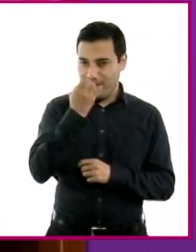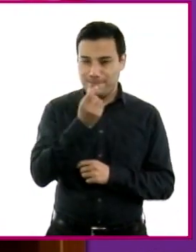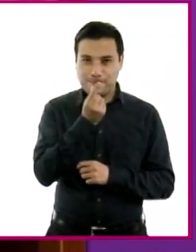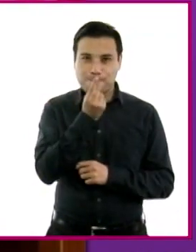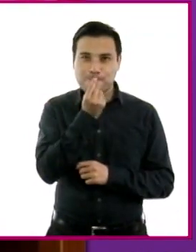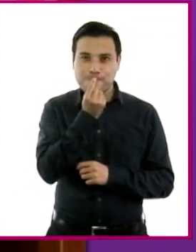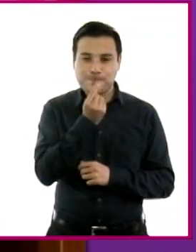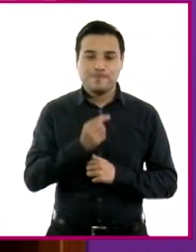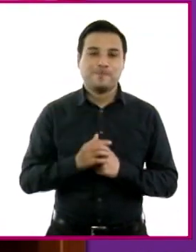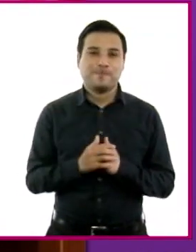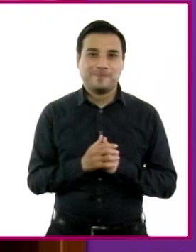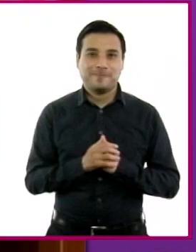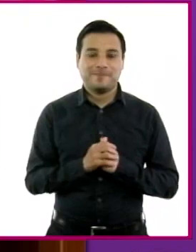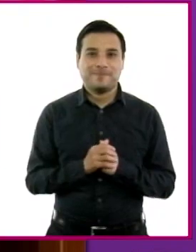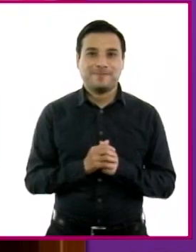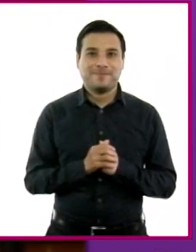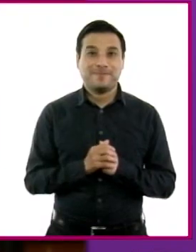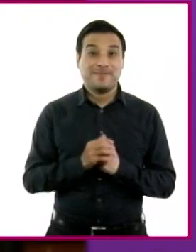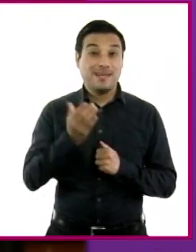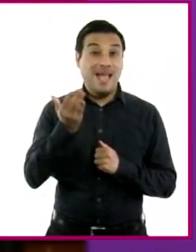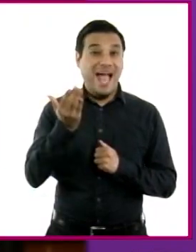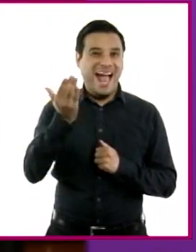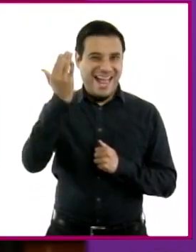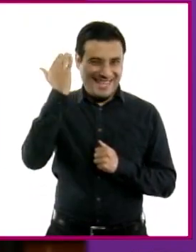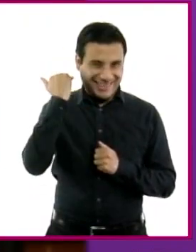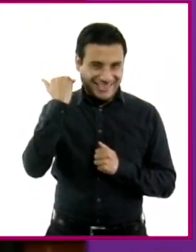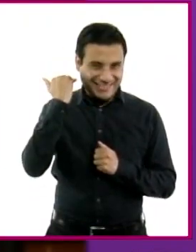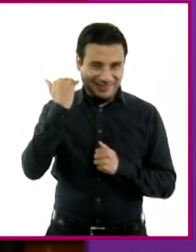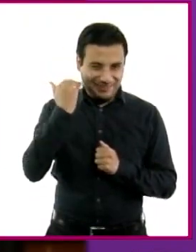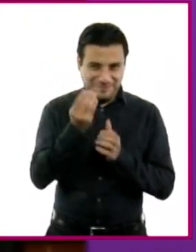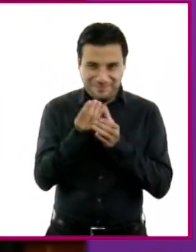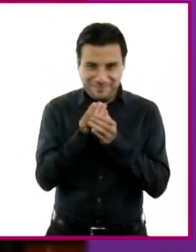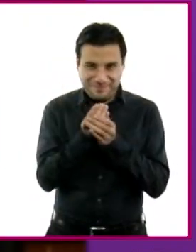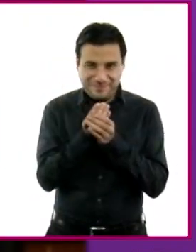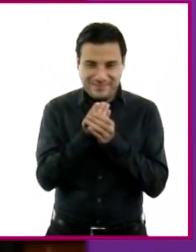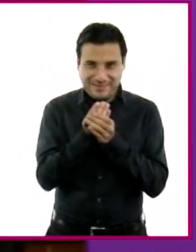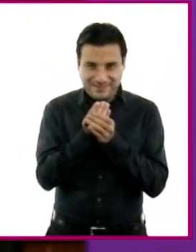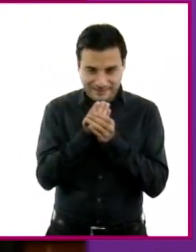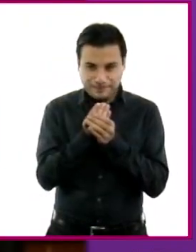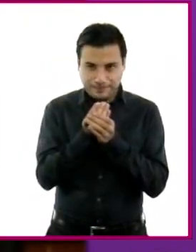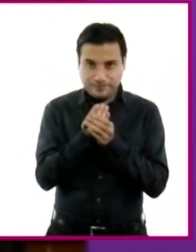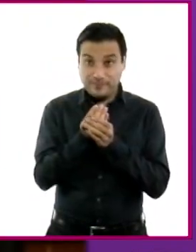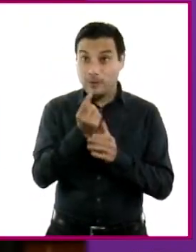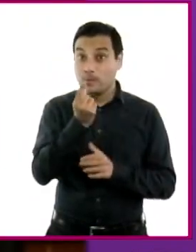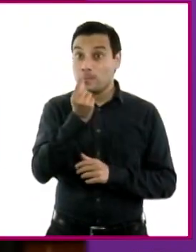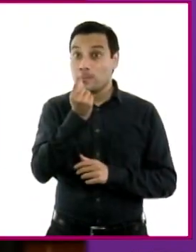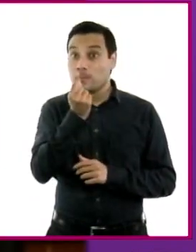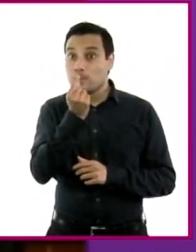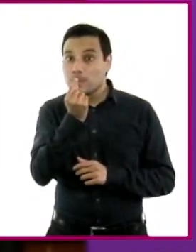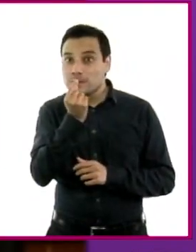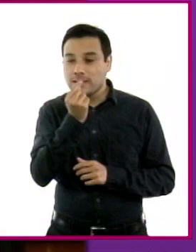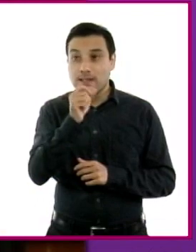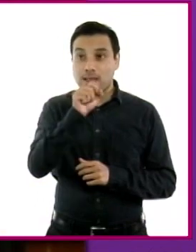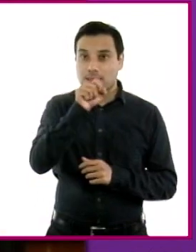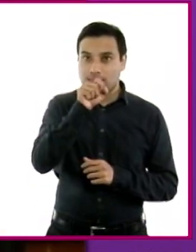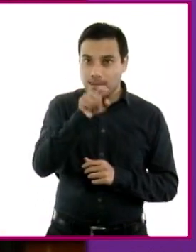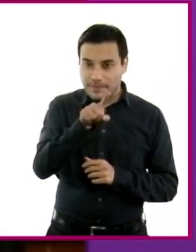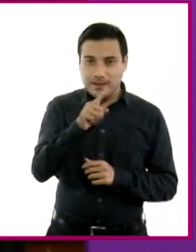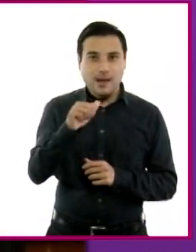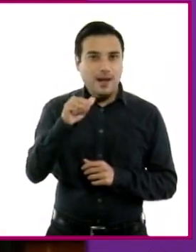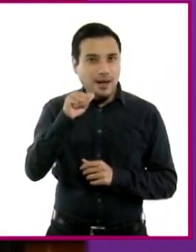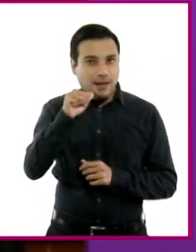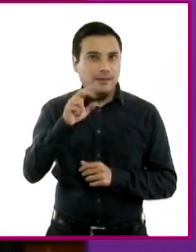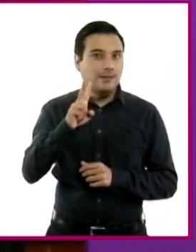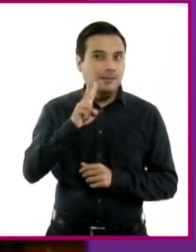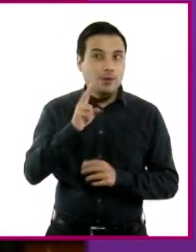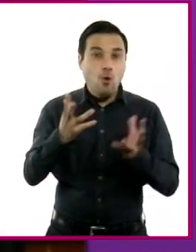Detectives. La vez anterior, los miembros de la agencia y extrañamente Miss Shadow y Molotov